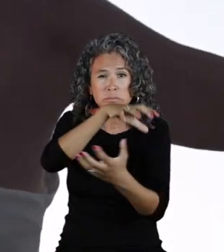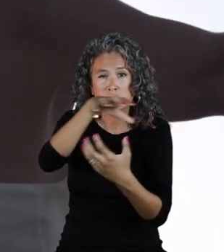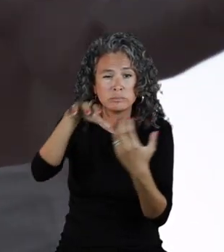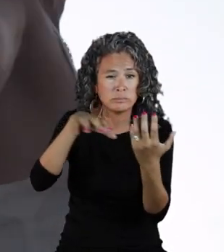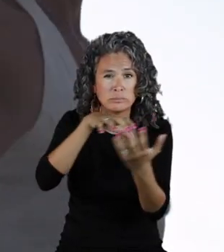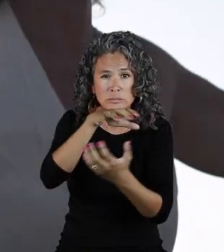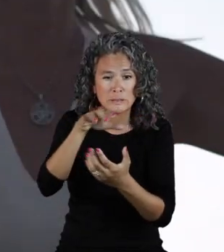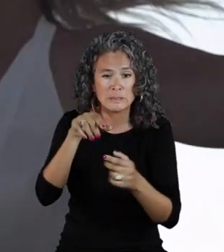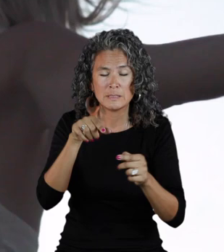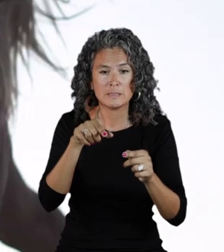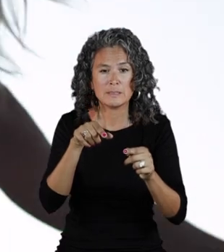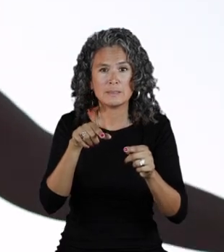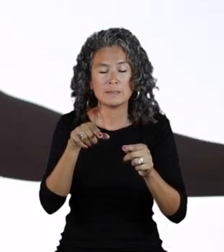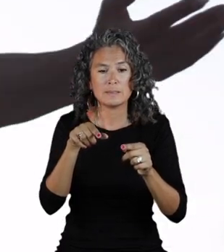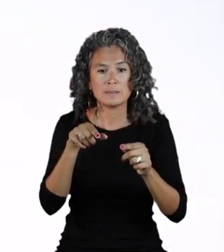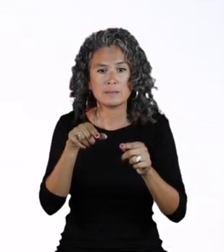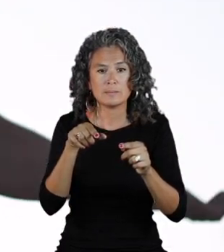ese movimiento,